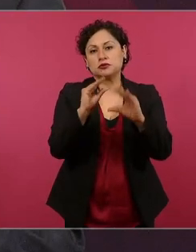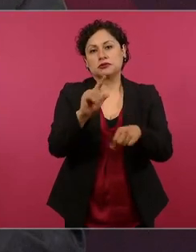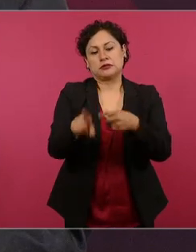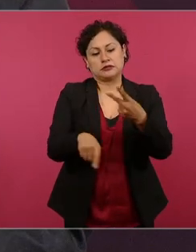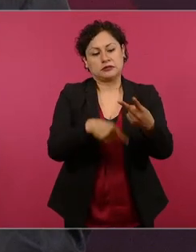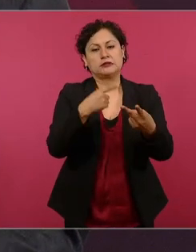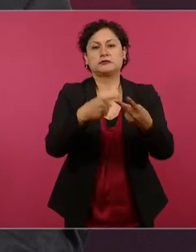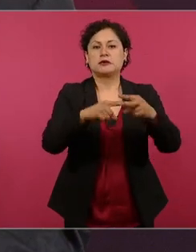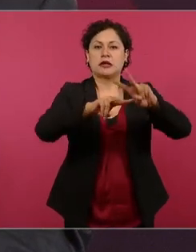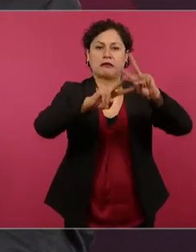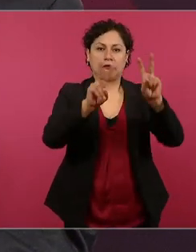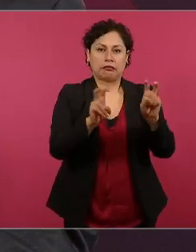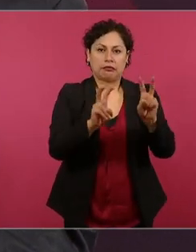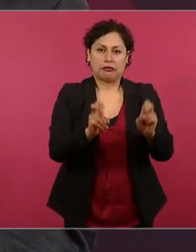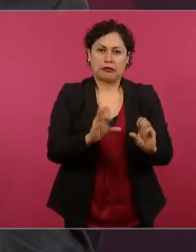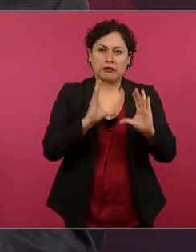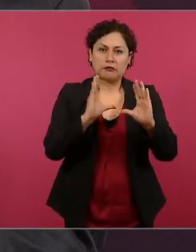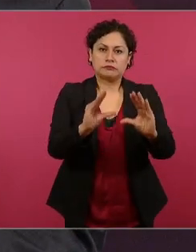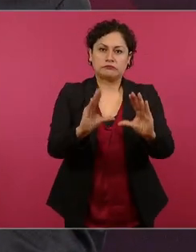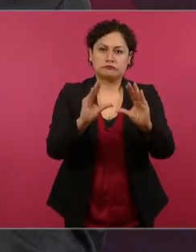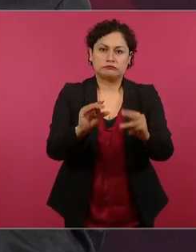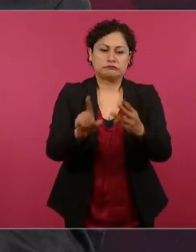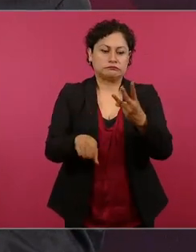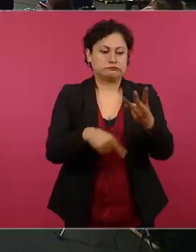educativos, con la formación misma,